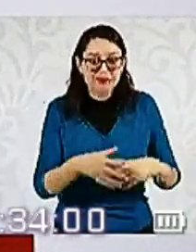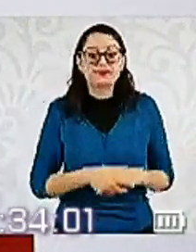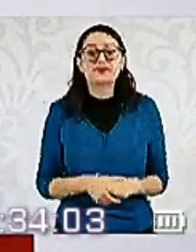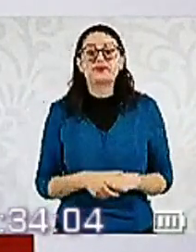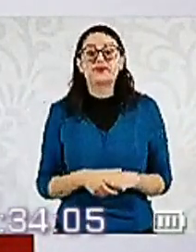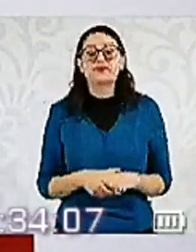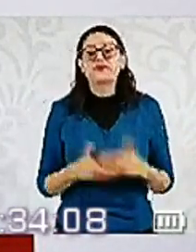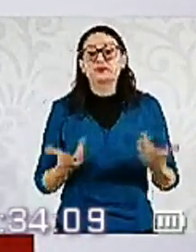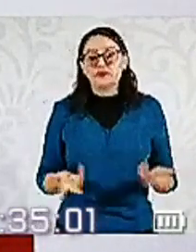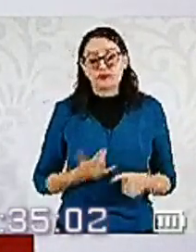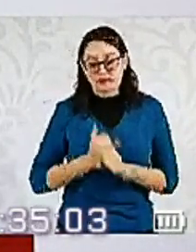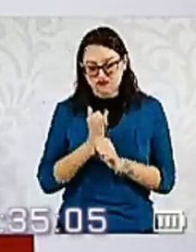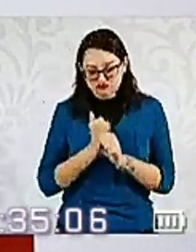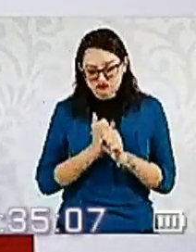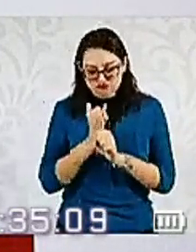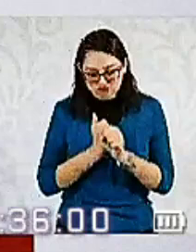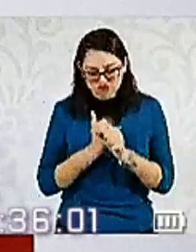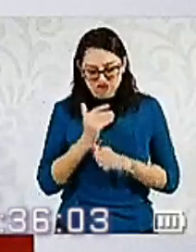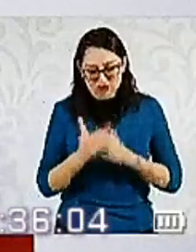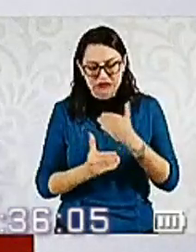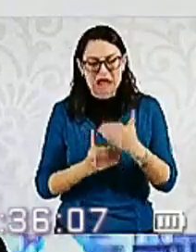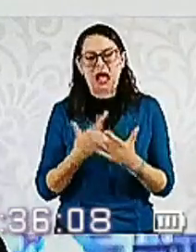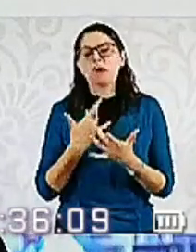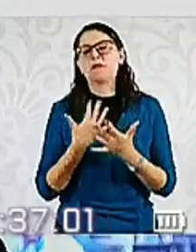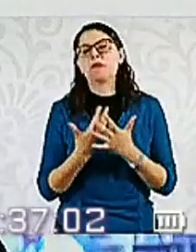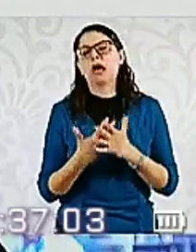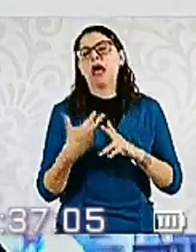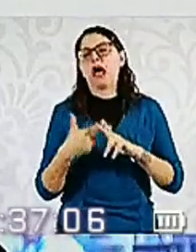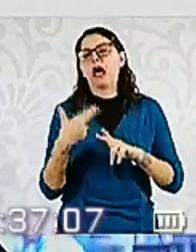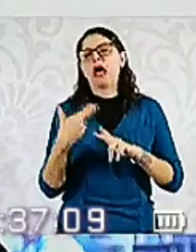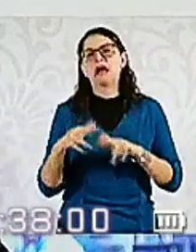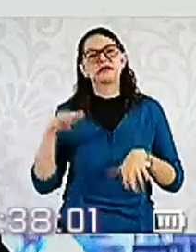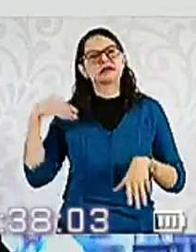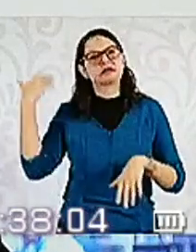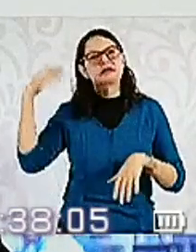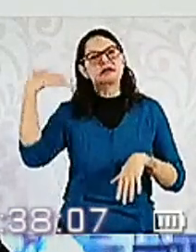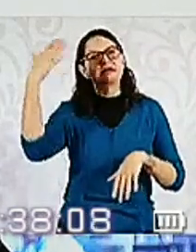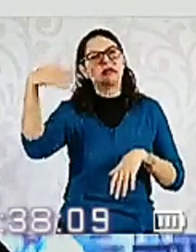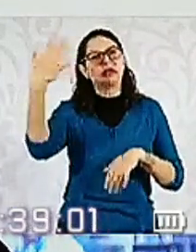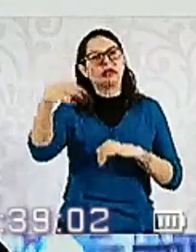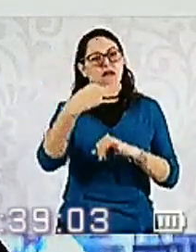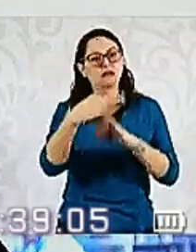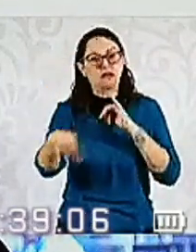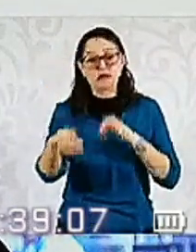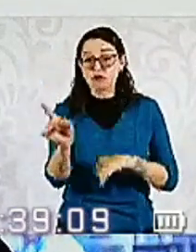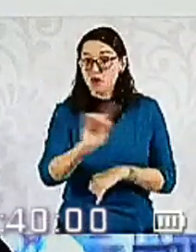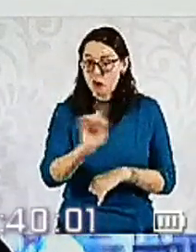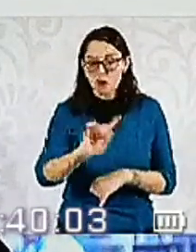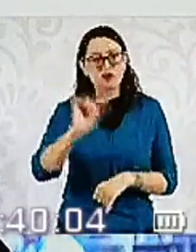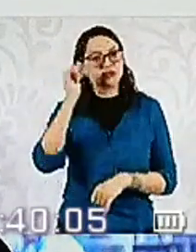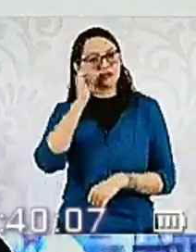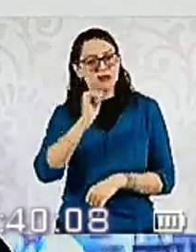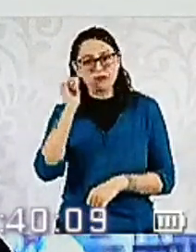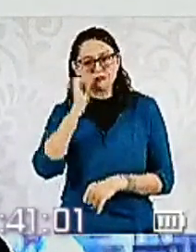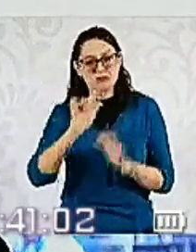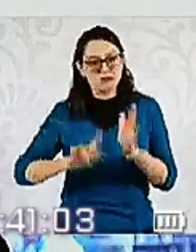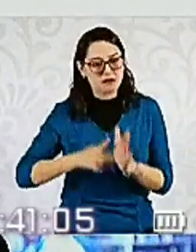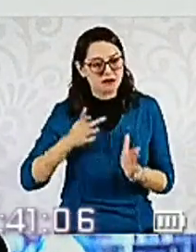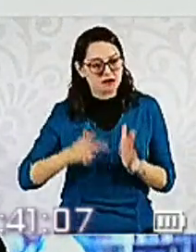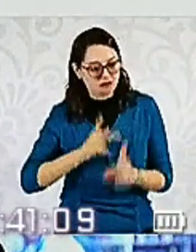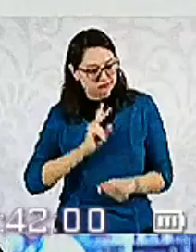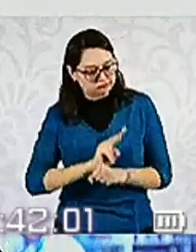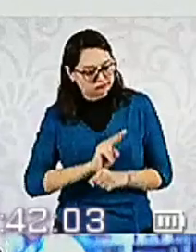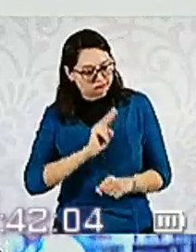es decir, no hacer investigaciones al final o después, sino desde antes, ir viendo cómo va evolucionando el gasto público, evolucionando